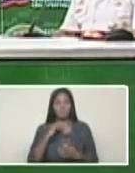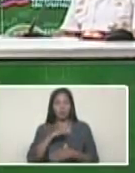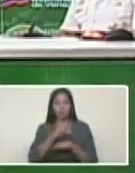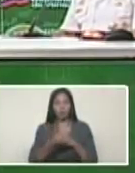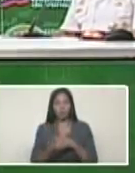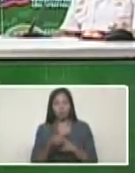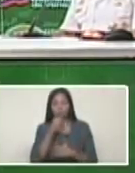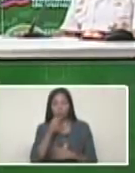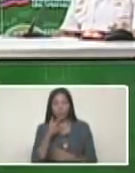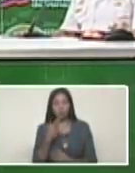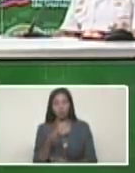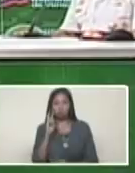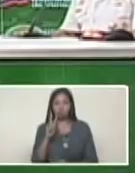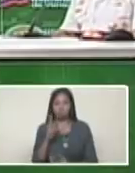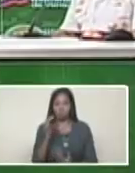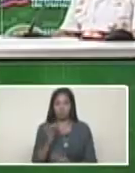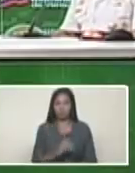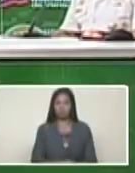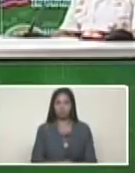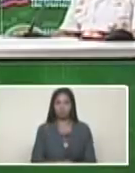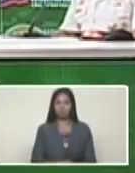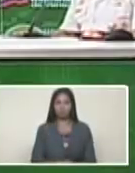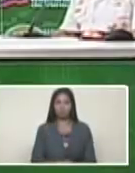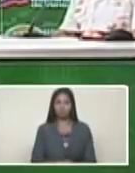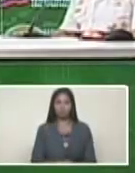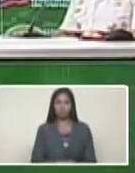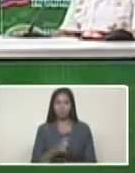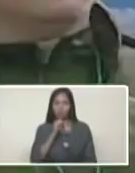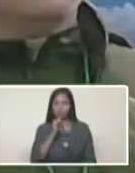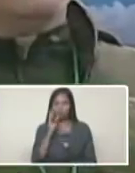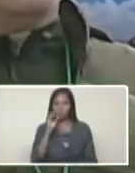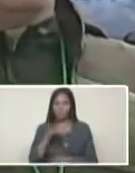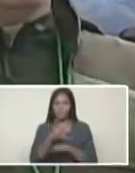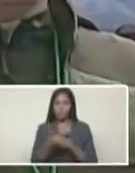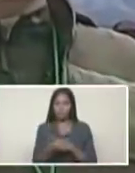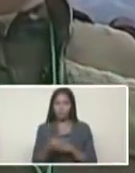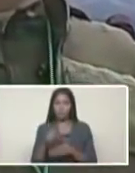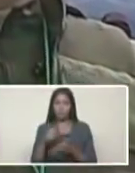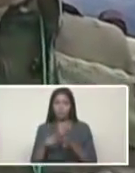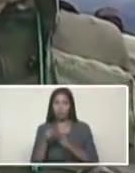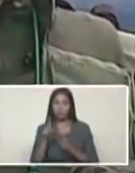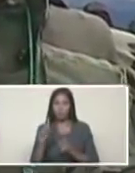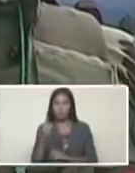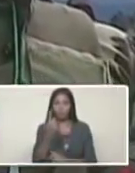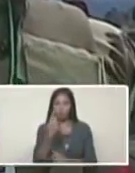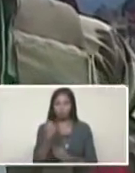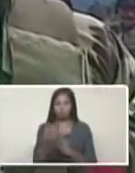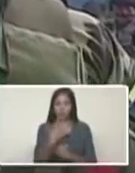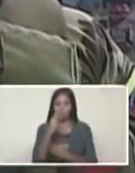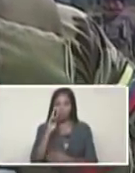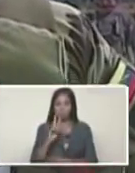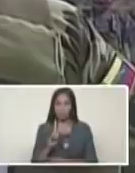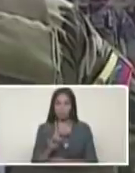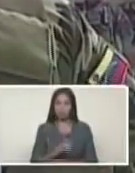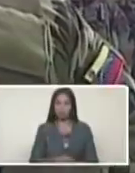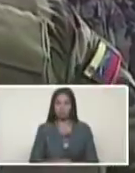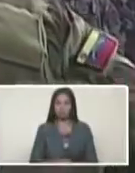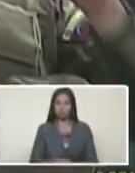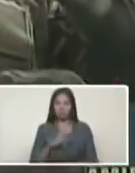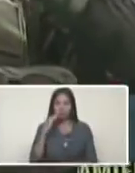muy bonito entre los anuncios, en los primeros anuncios que me enviaron. Un poco